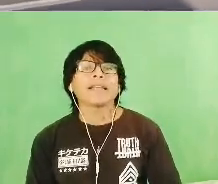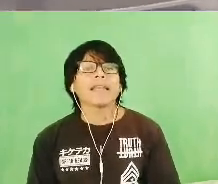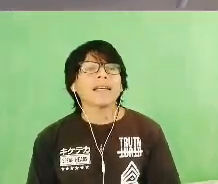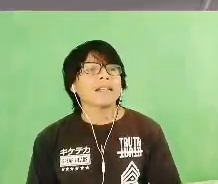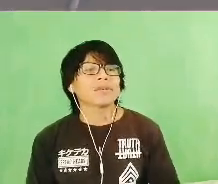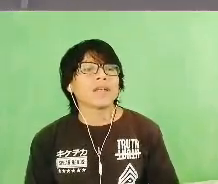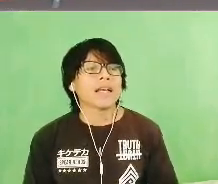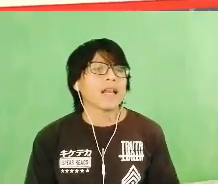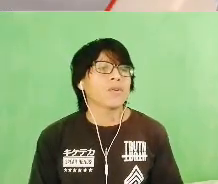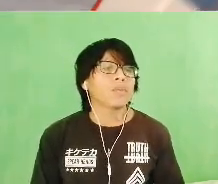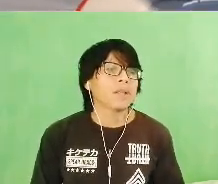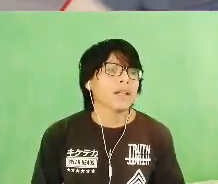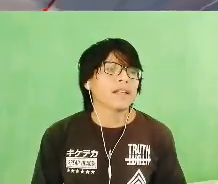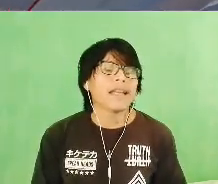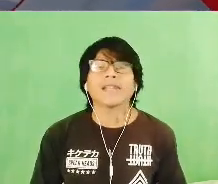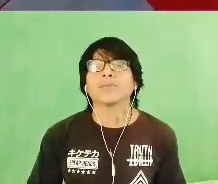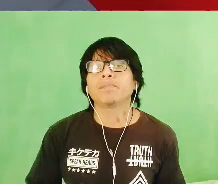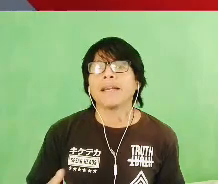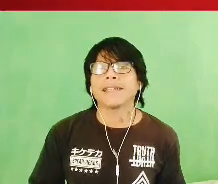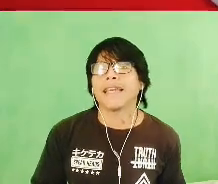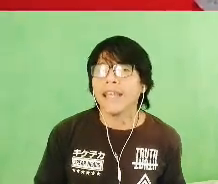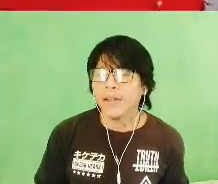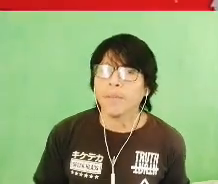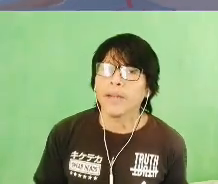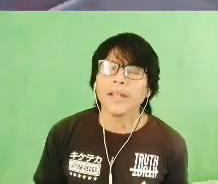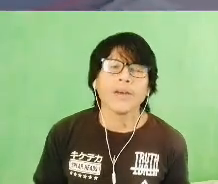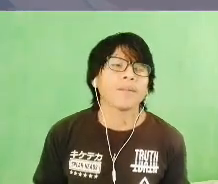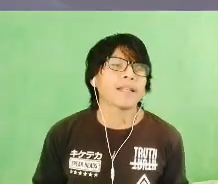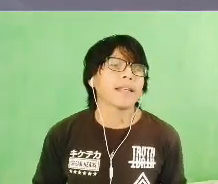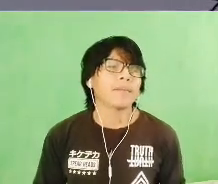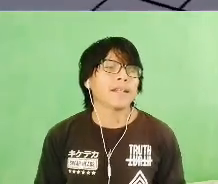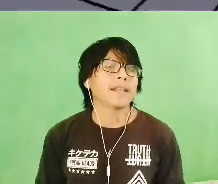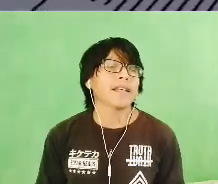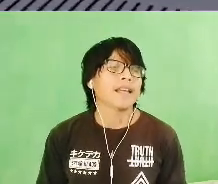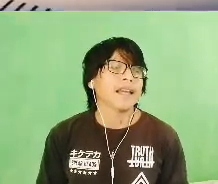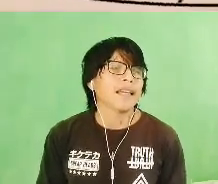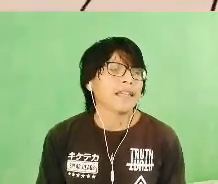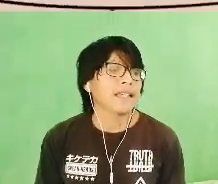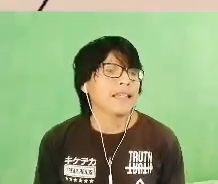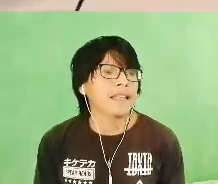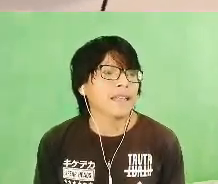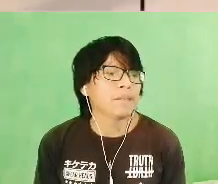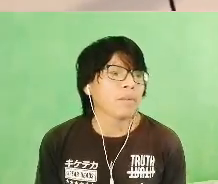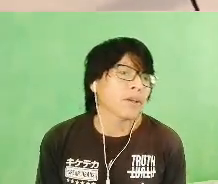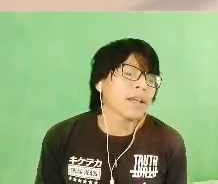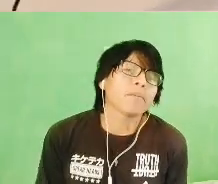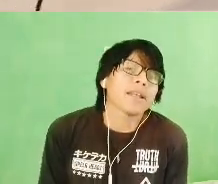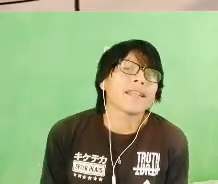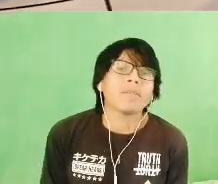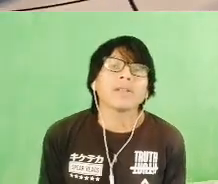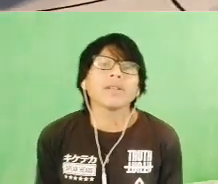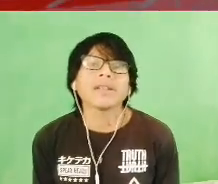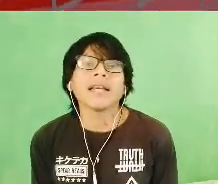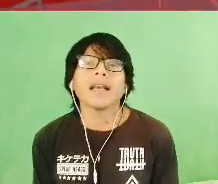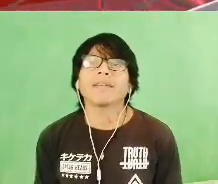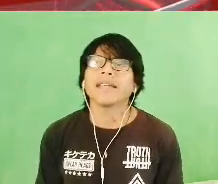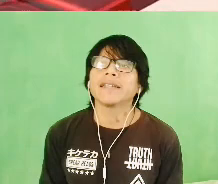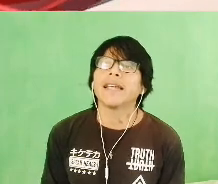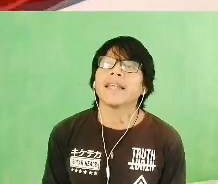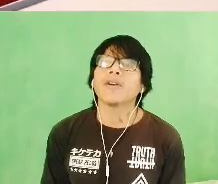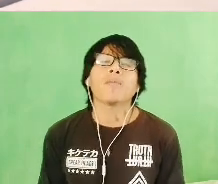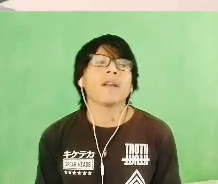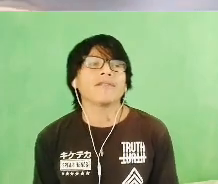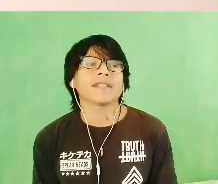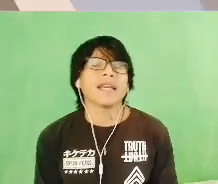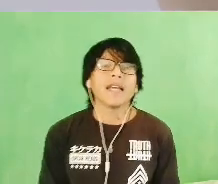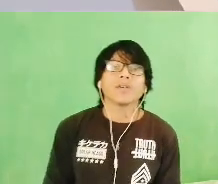mentira, es una calumnia, es un perseguido político prácticamente, ¿Y por qué? Porque también Xochitl Gálvez tiene